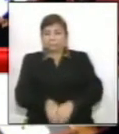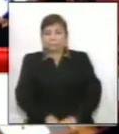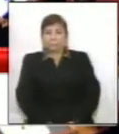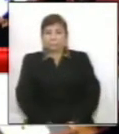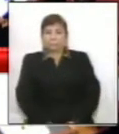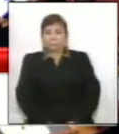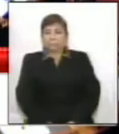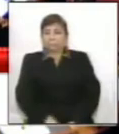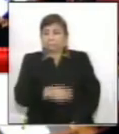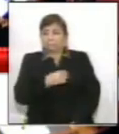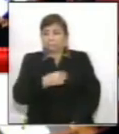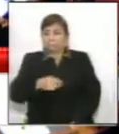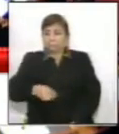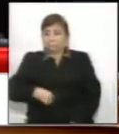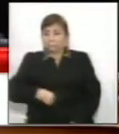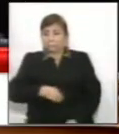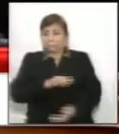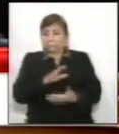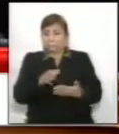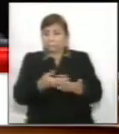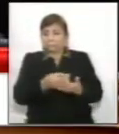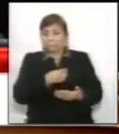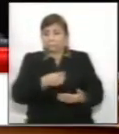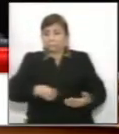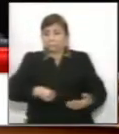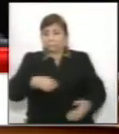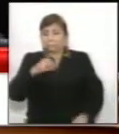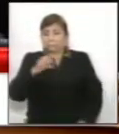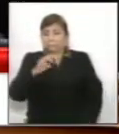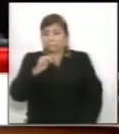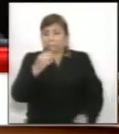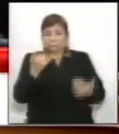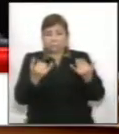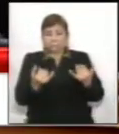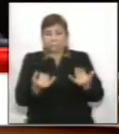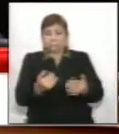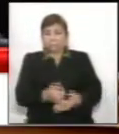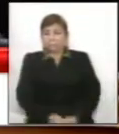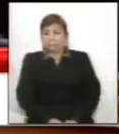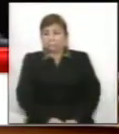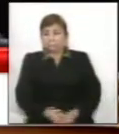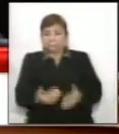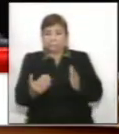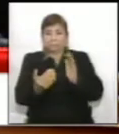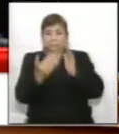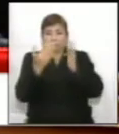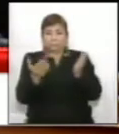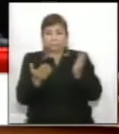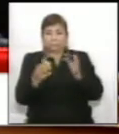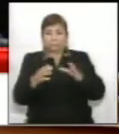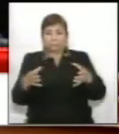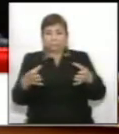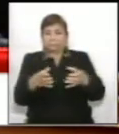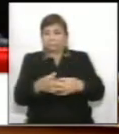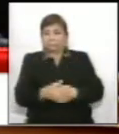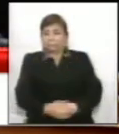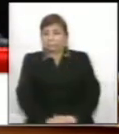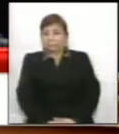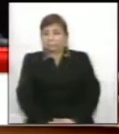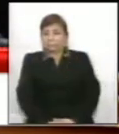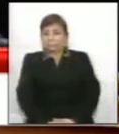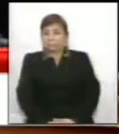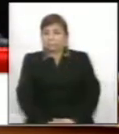al ministro, a todos los ministros, al premier, que el día de hoy está presente en esta sala.